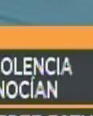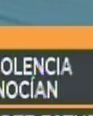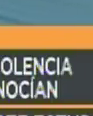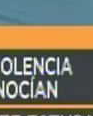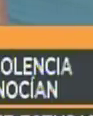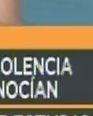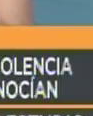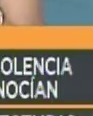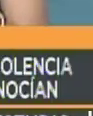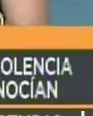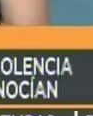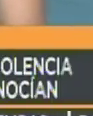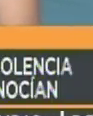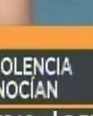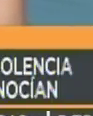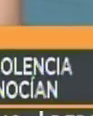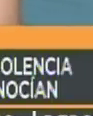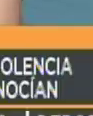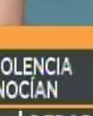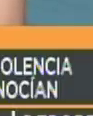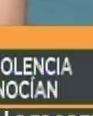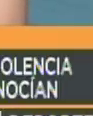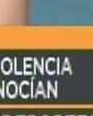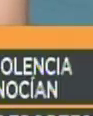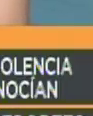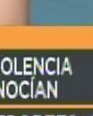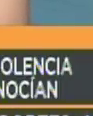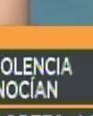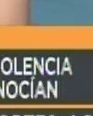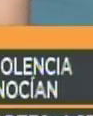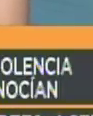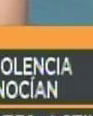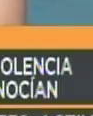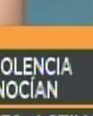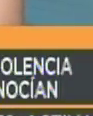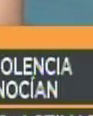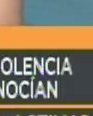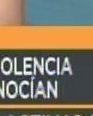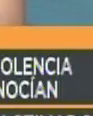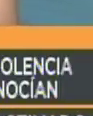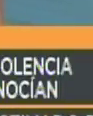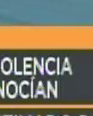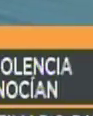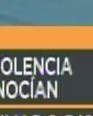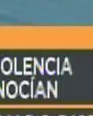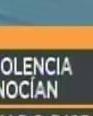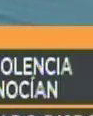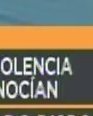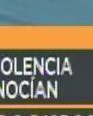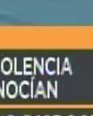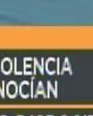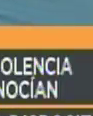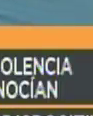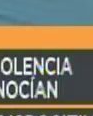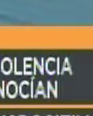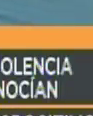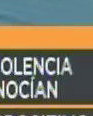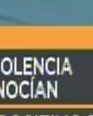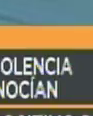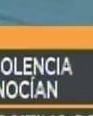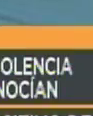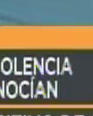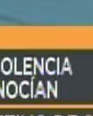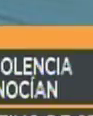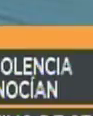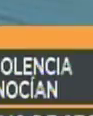abiertamente llame a asesinar al presidente Nicolás Maduro? Odio, y por eso el odio tiene un apellido y es